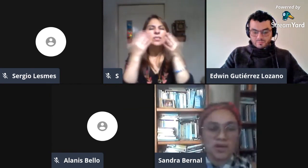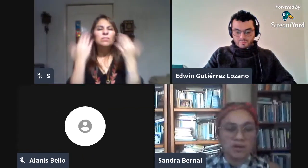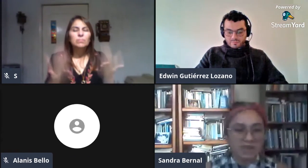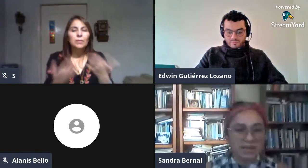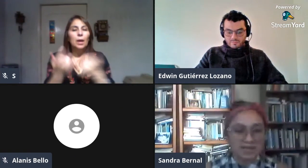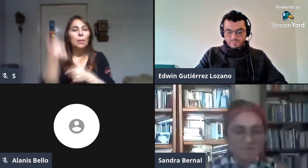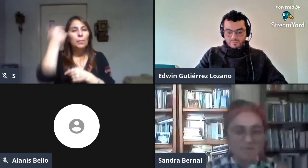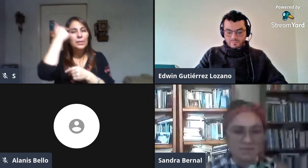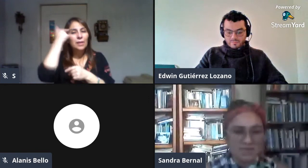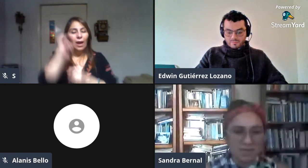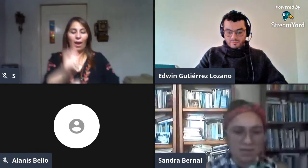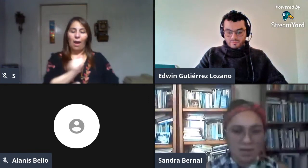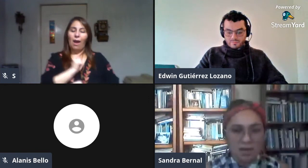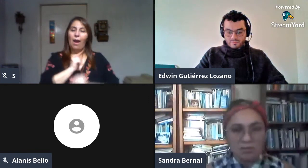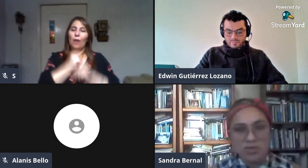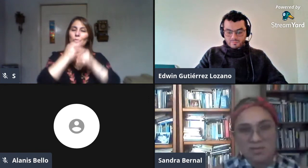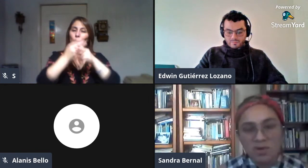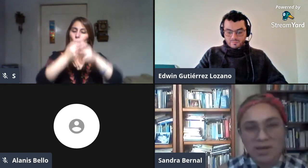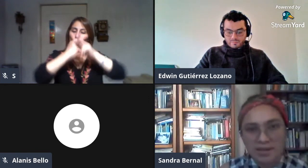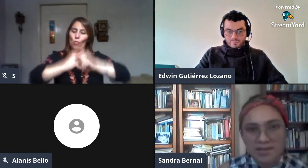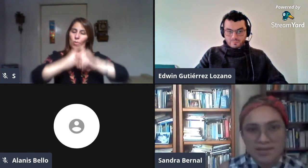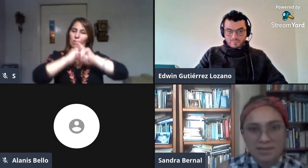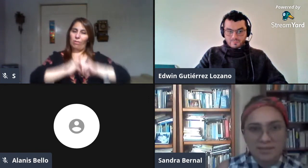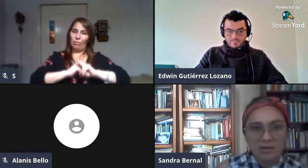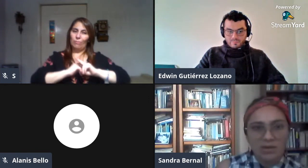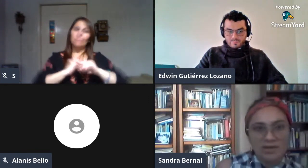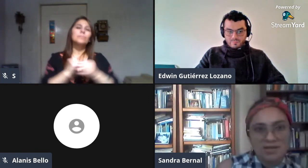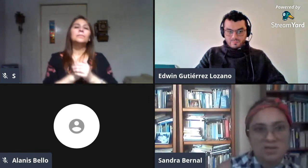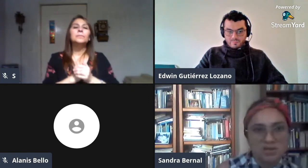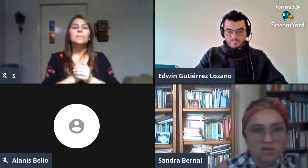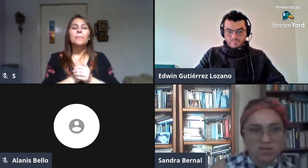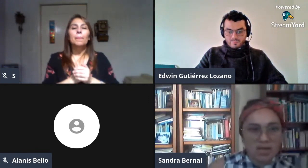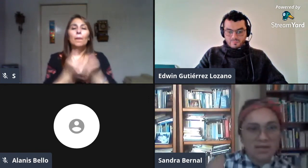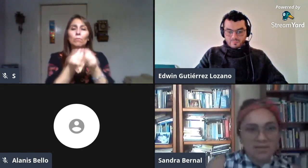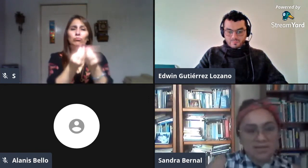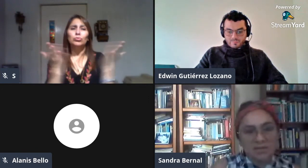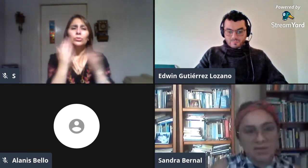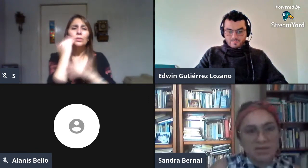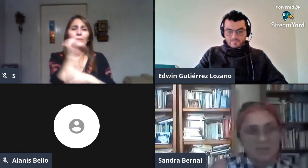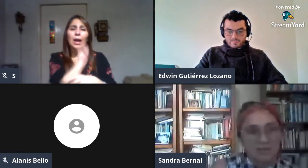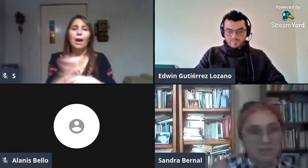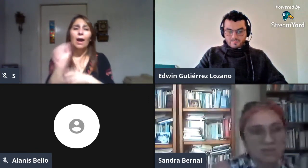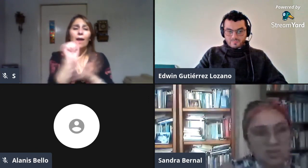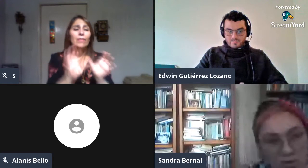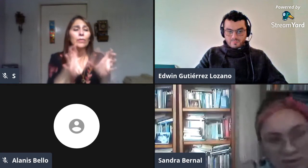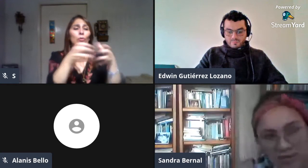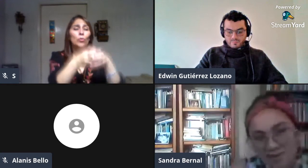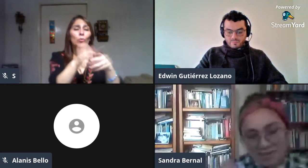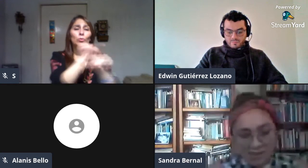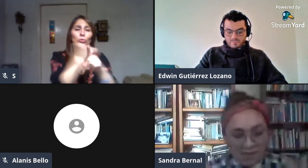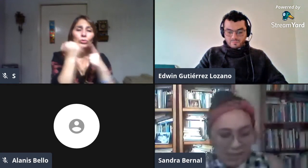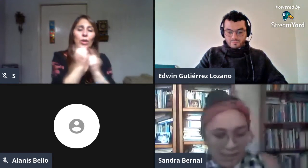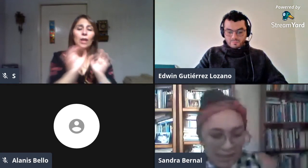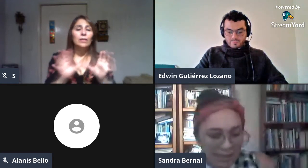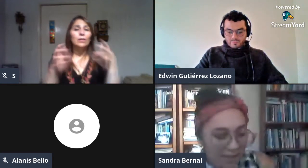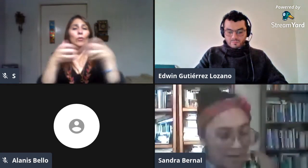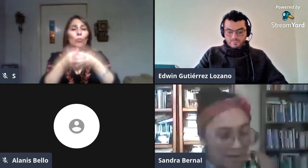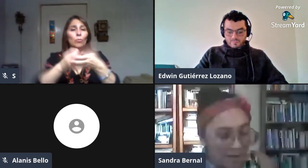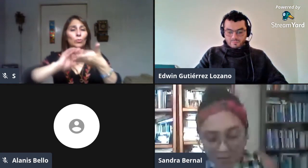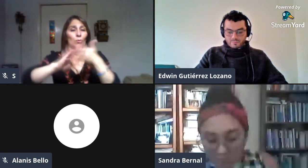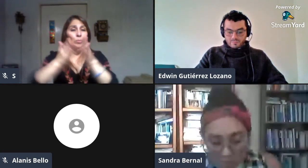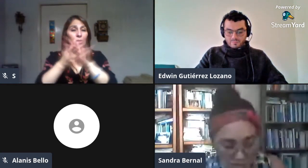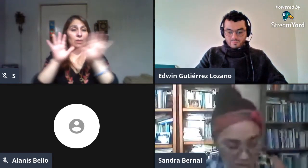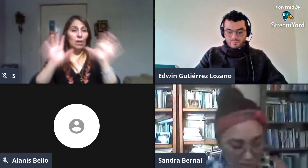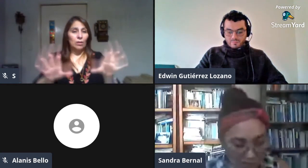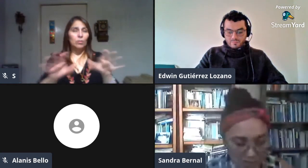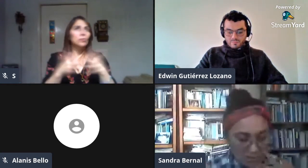de autocuidado para ellas mismas. Muchas mujeres de organizaciones sociales y de organizaciones comunitarias en